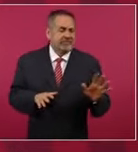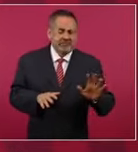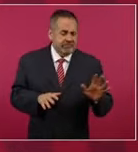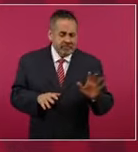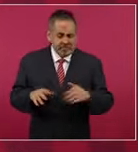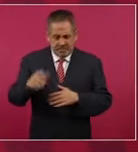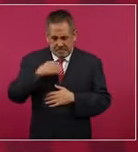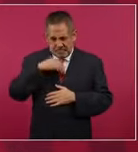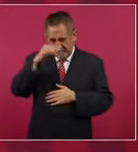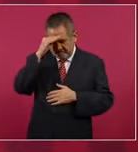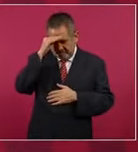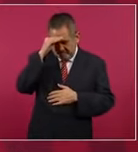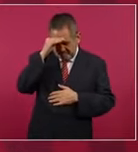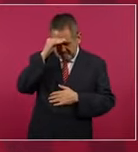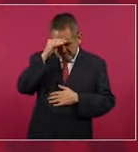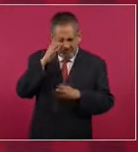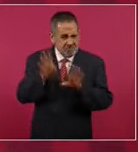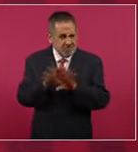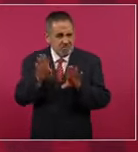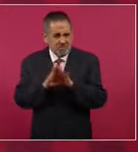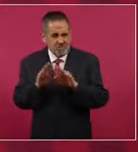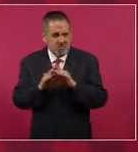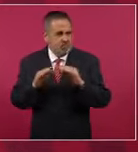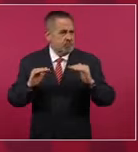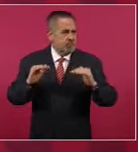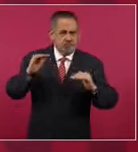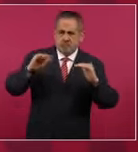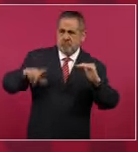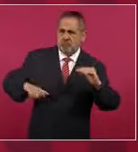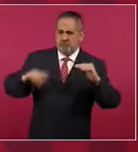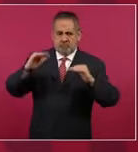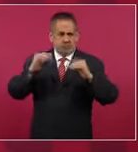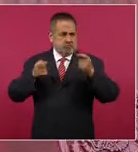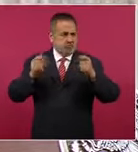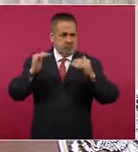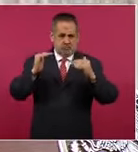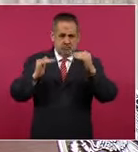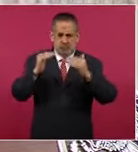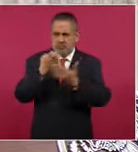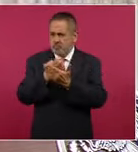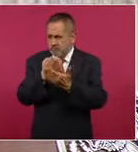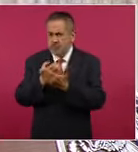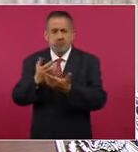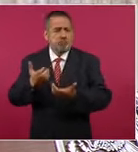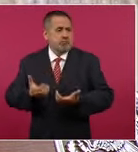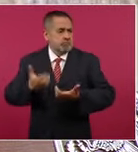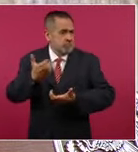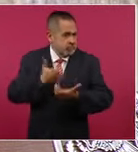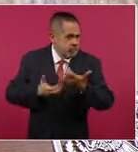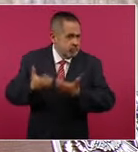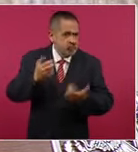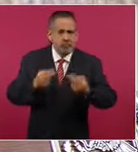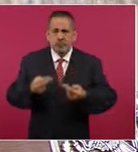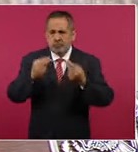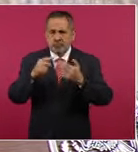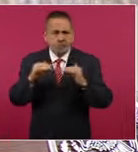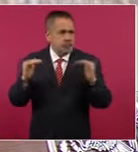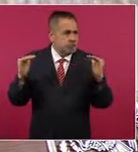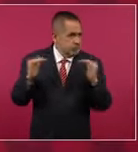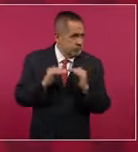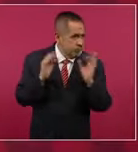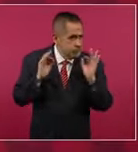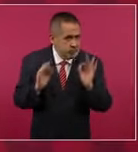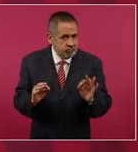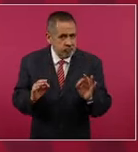que buscar que haya equilibrios en lo económico, en lo comercial, y que no